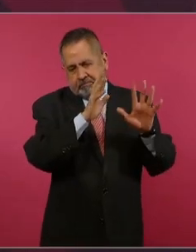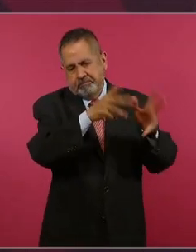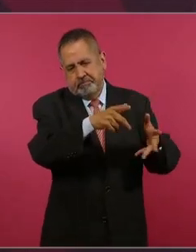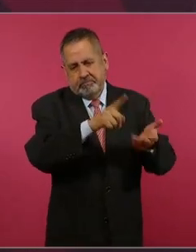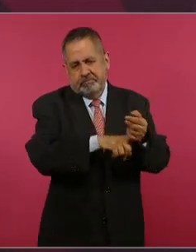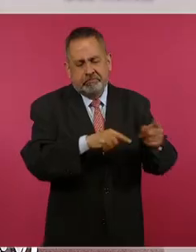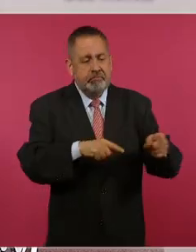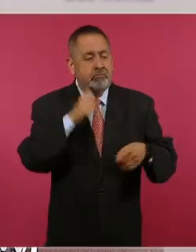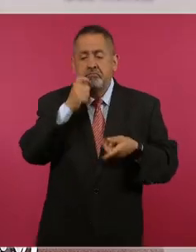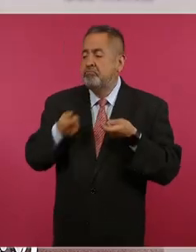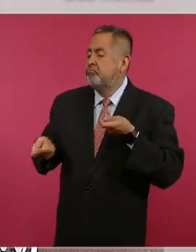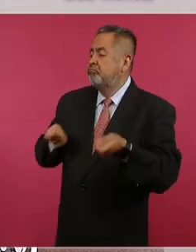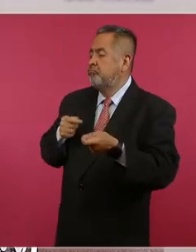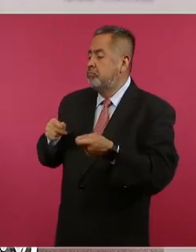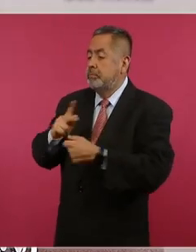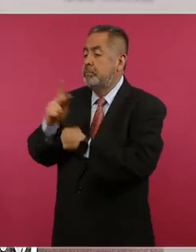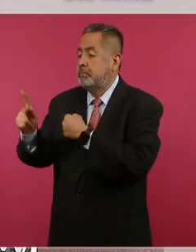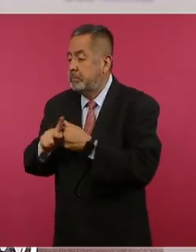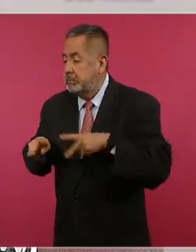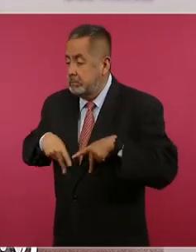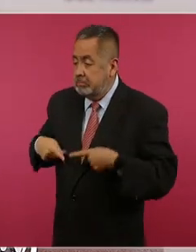de dominio